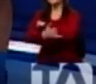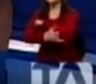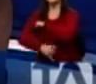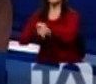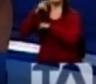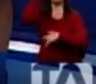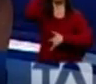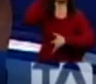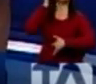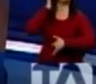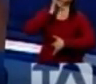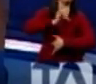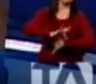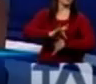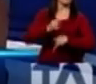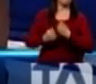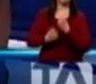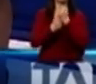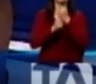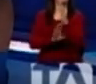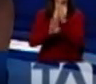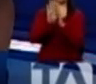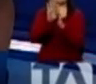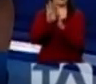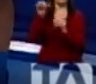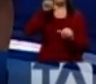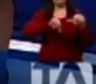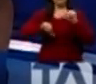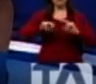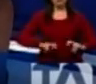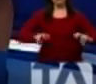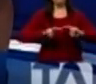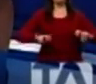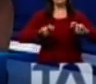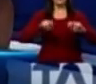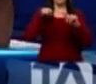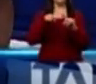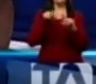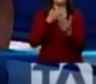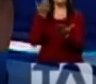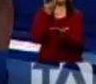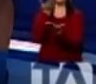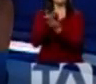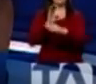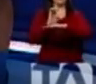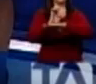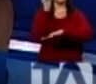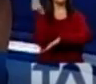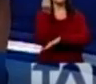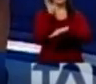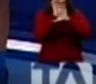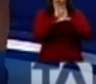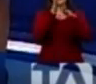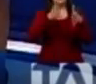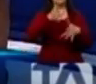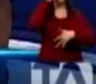así fomentar su investigación científica. Ella está ahora en Ecuador para conocer al único joven ecuatoriano diagnosticado con el síndrome de